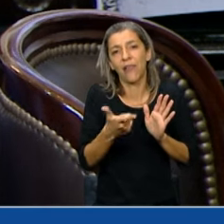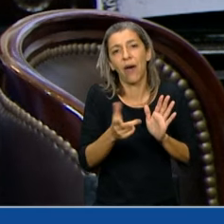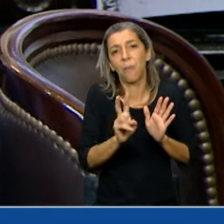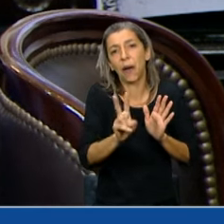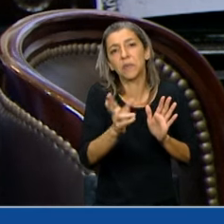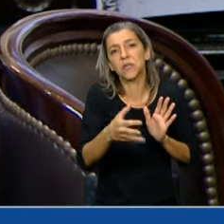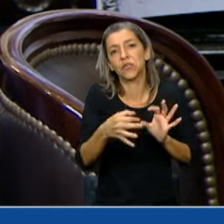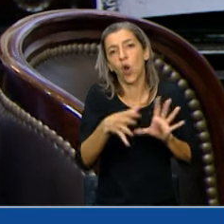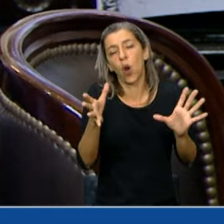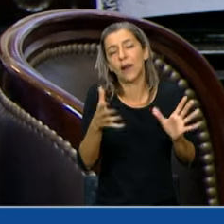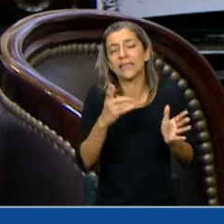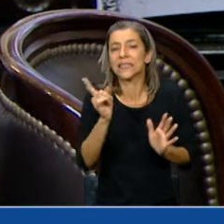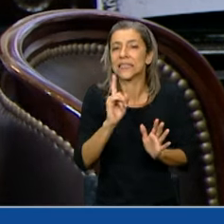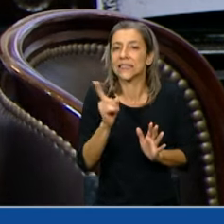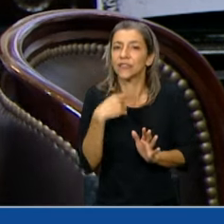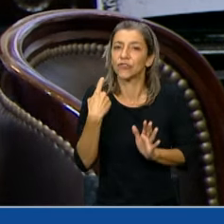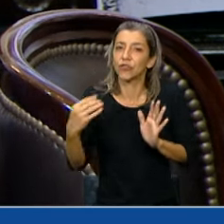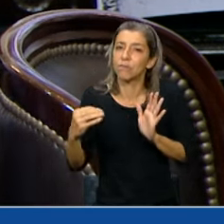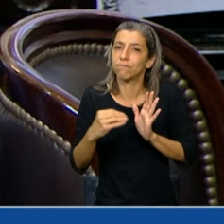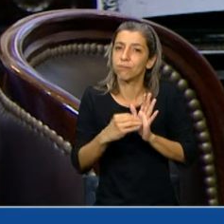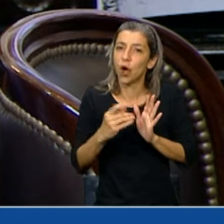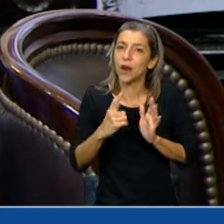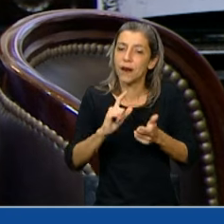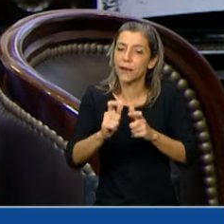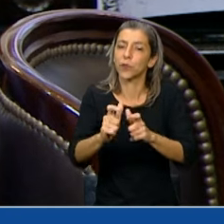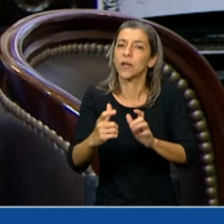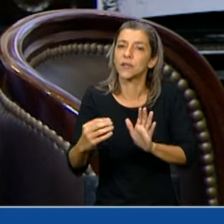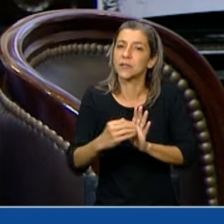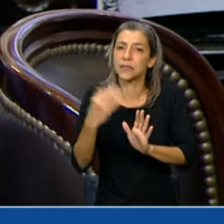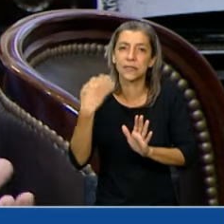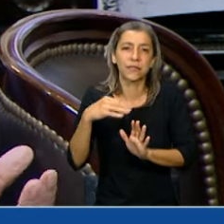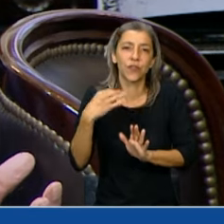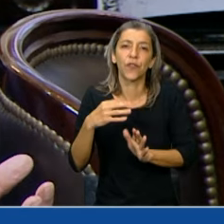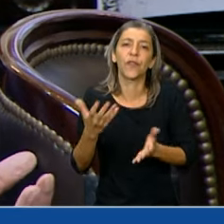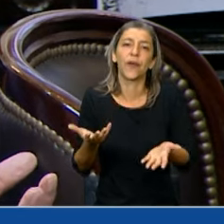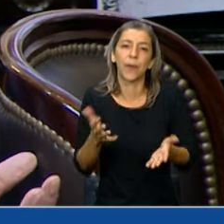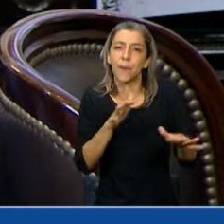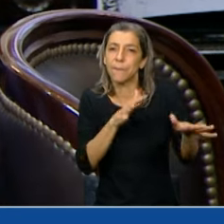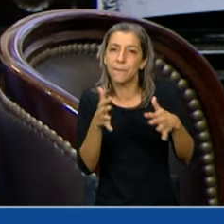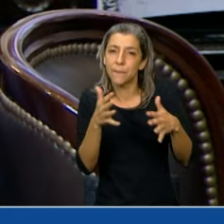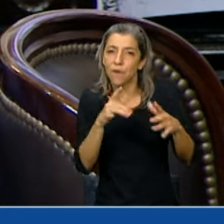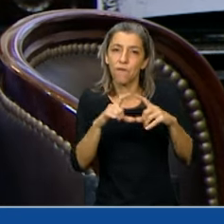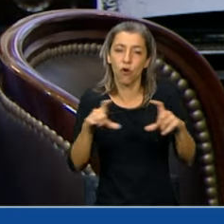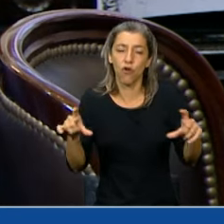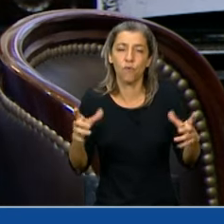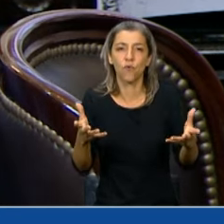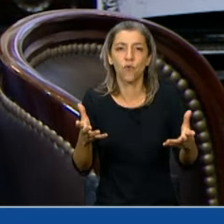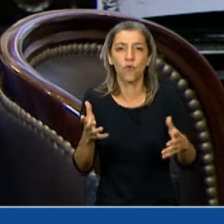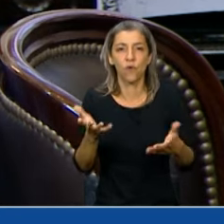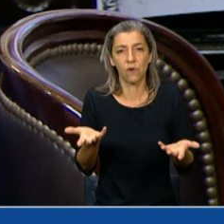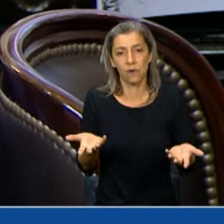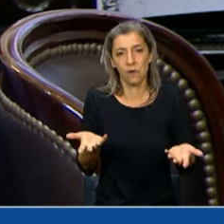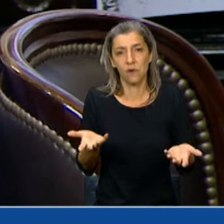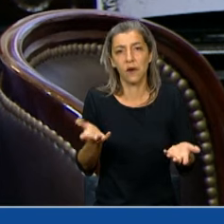fijar un coeficiente para que se se actualice el precio por ahí y no es un año